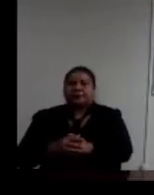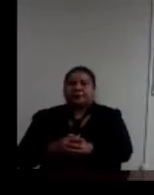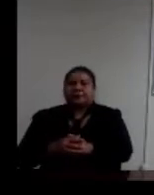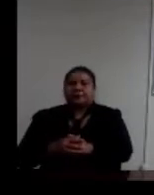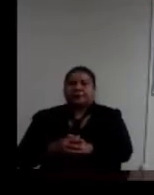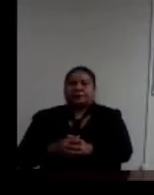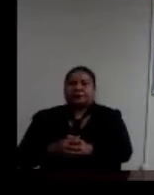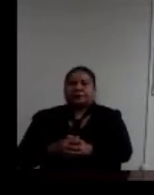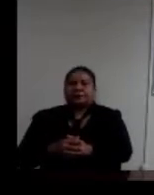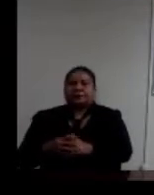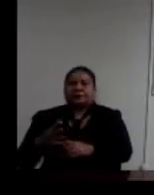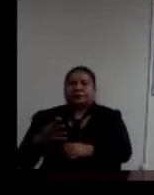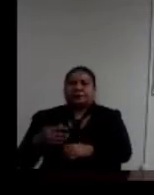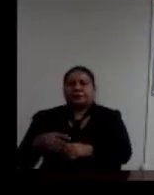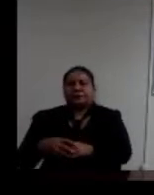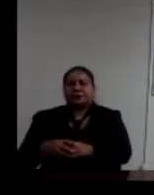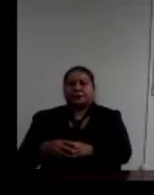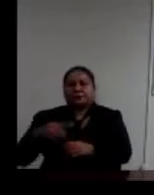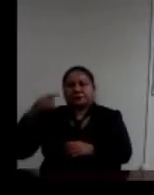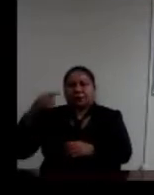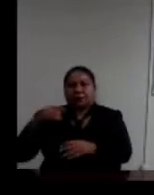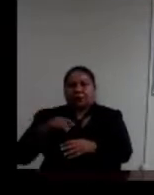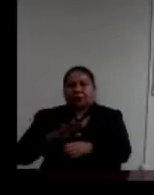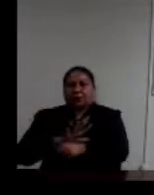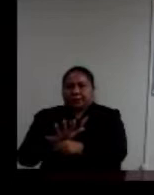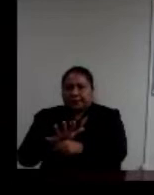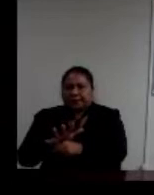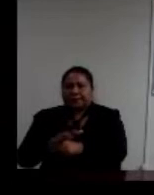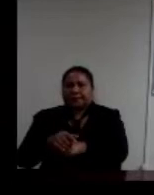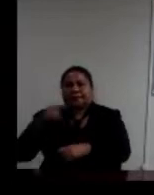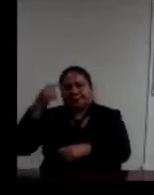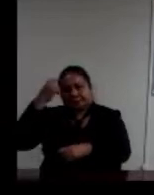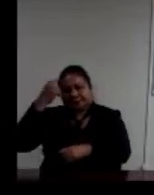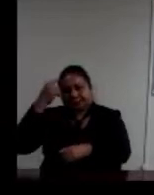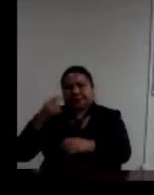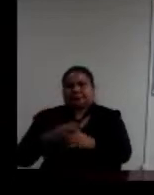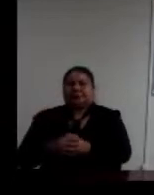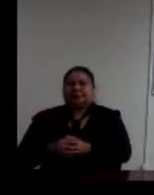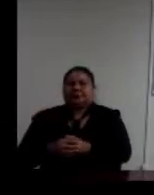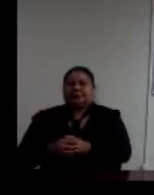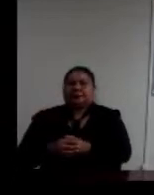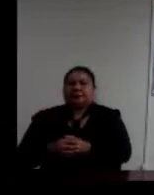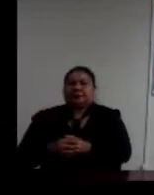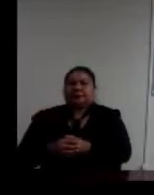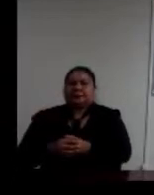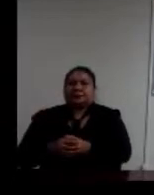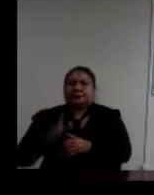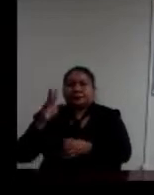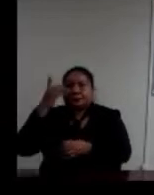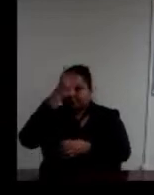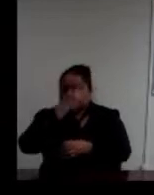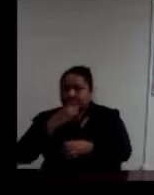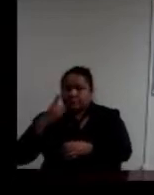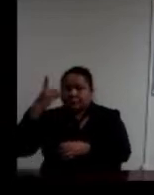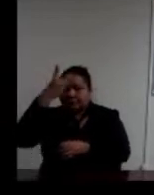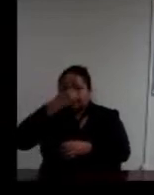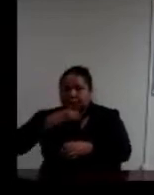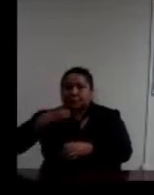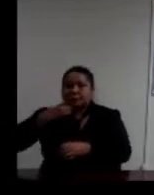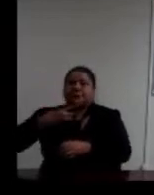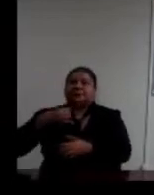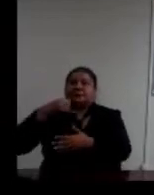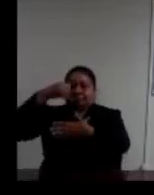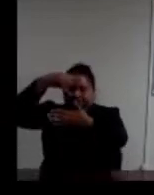neurobiológico crónico. ¿Por qué es crónico? Porque es durante toda la vida. Toda vez que se hace el diagnóstico del trastorno por déficit